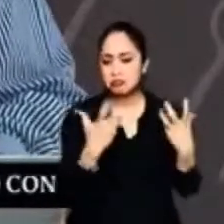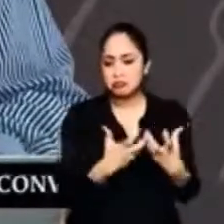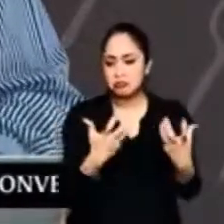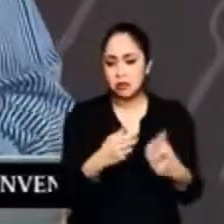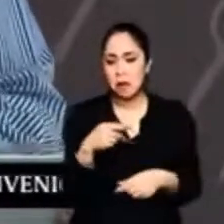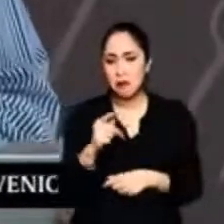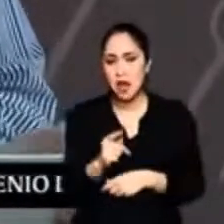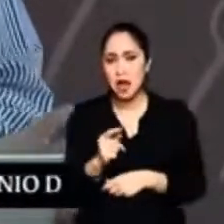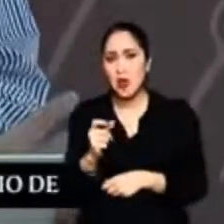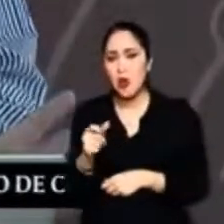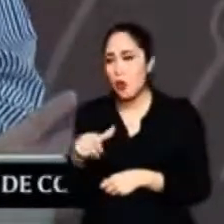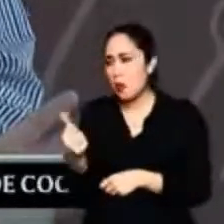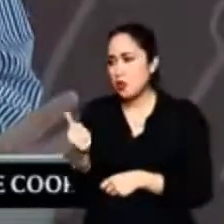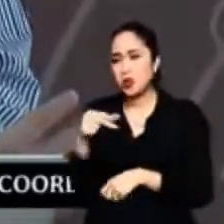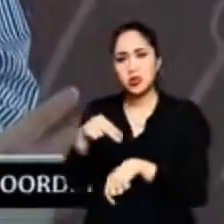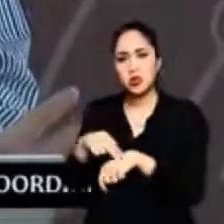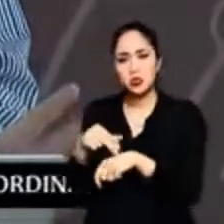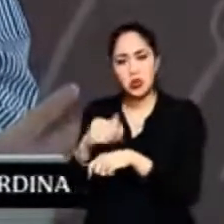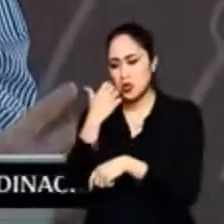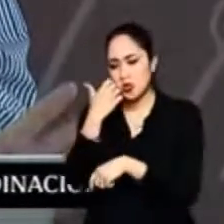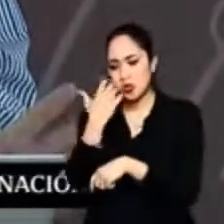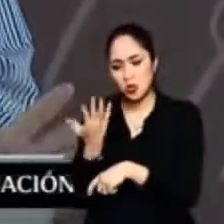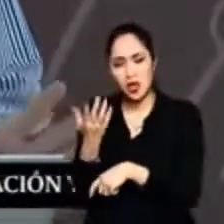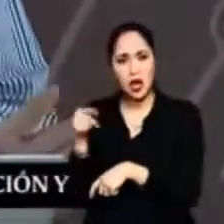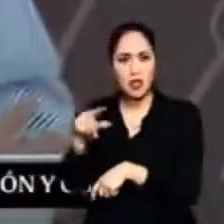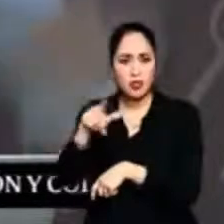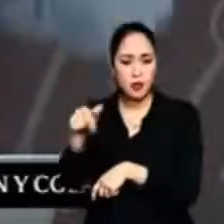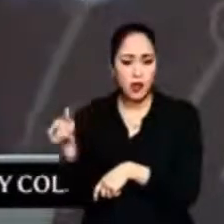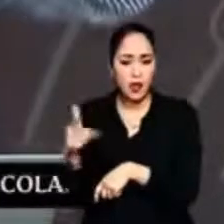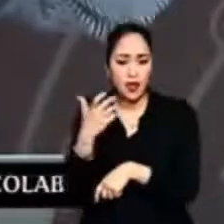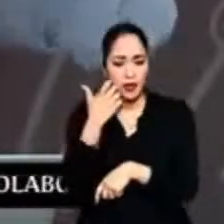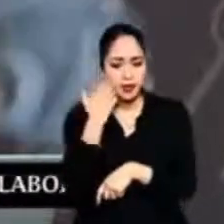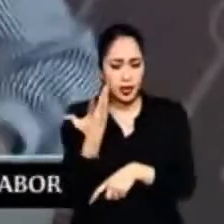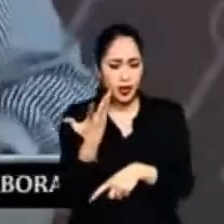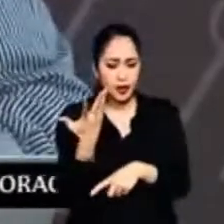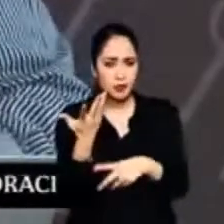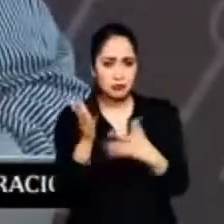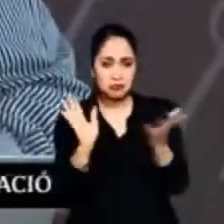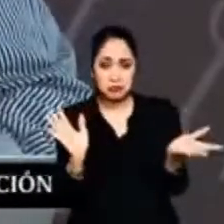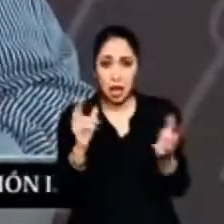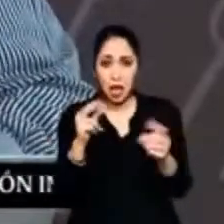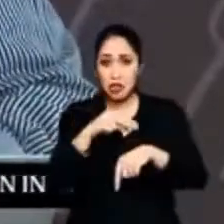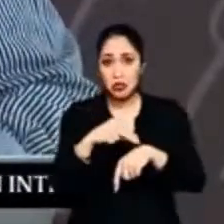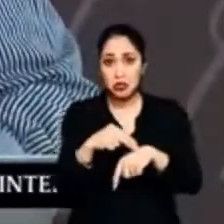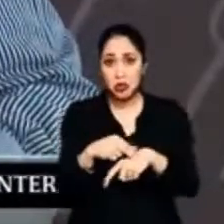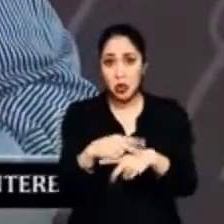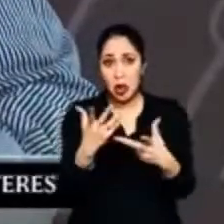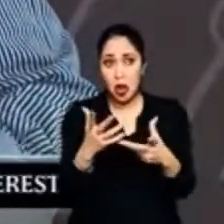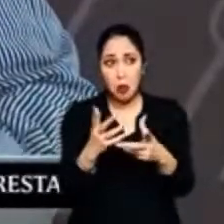están convencidos, pues es que el médico debe atender todos los problemas de salud.